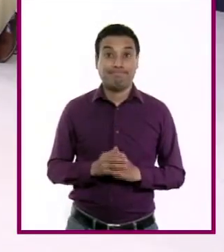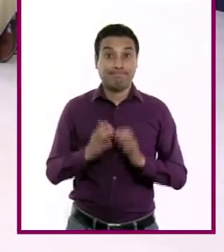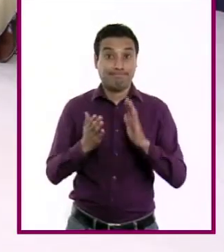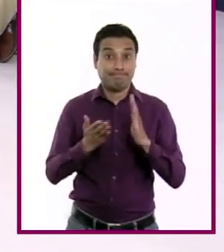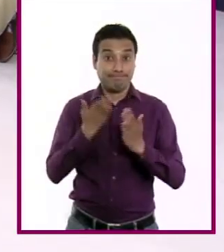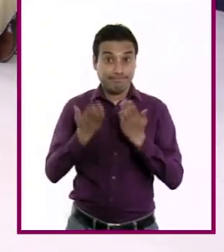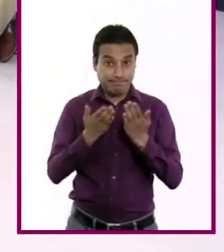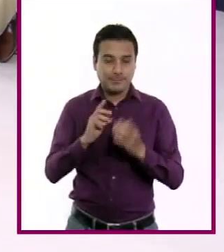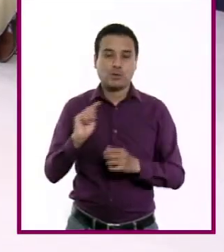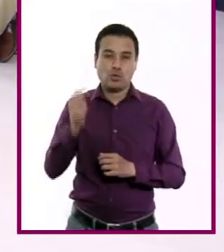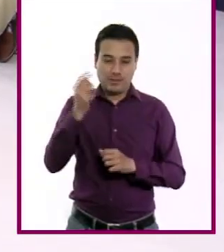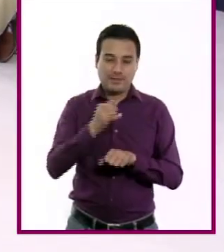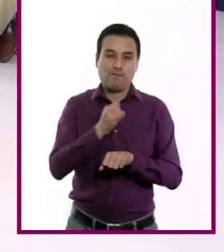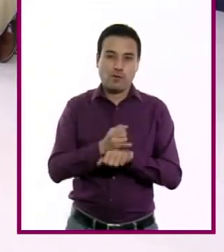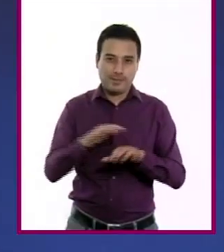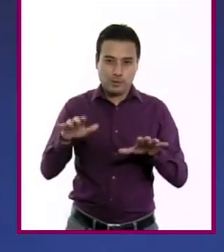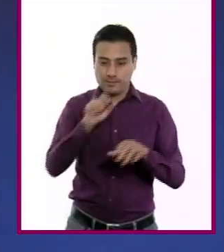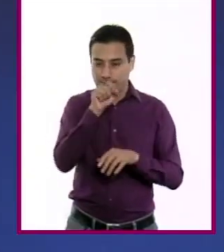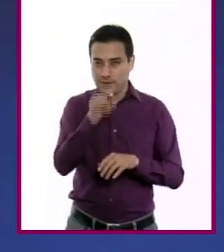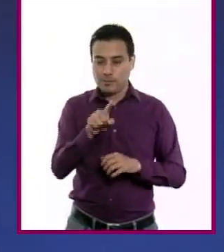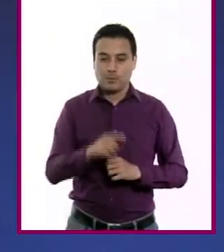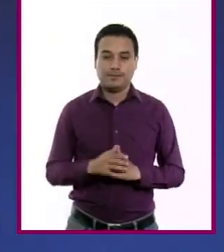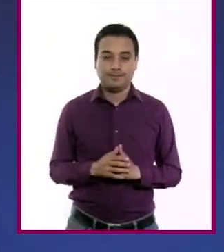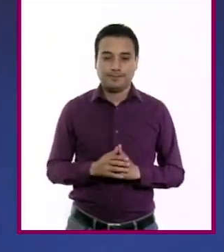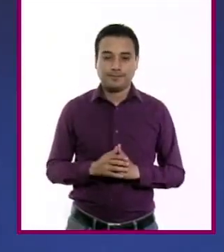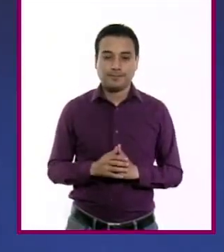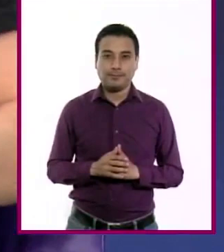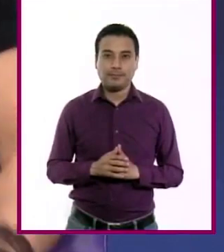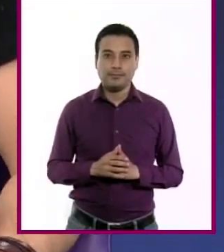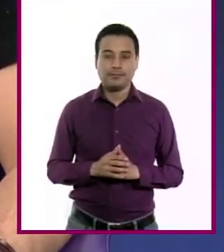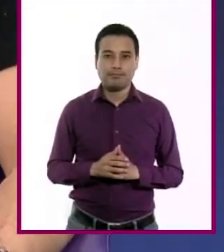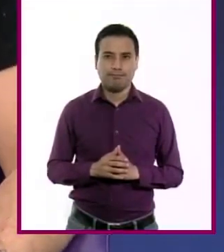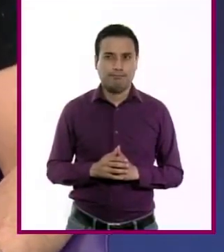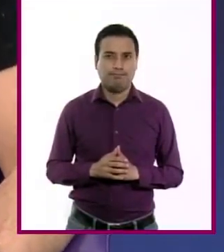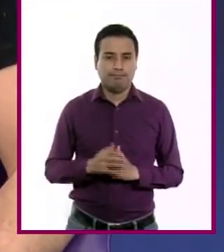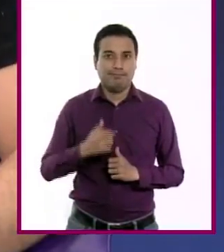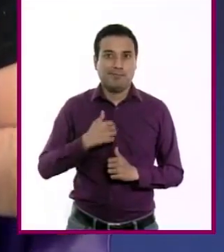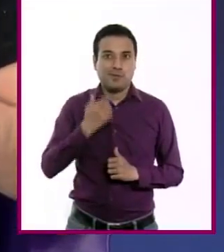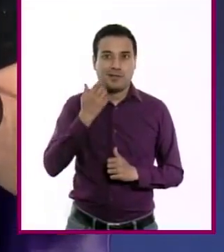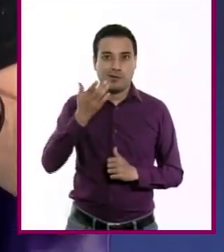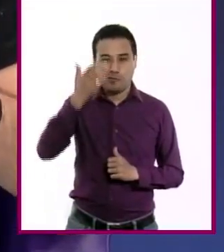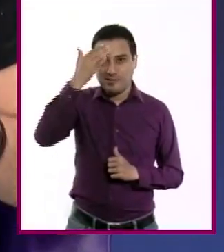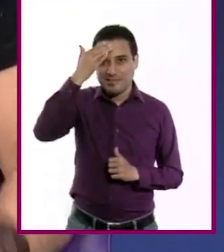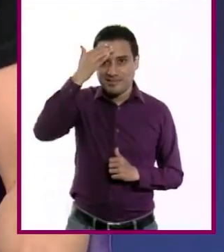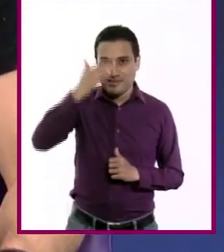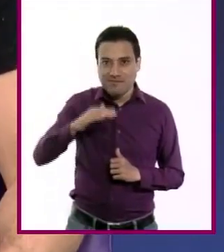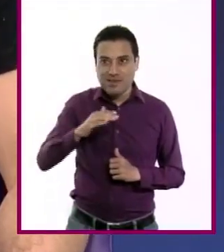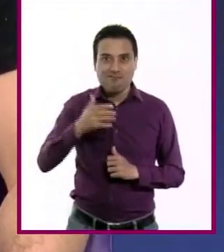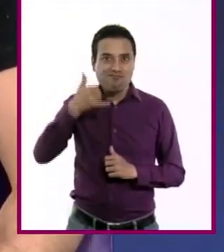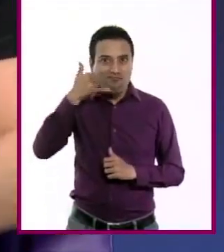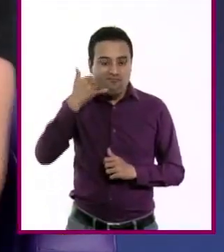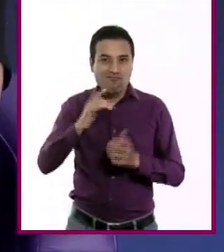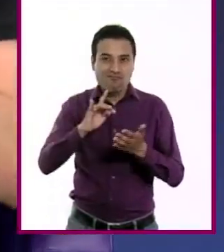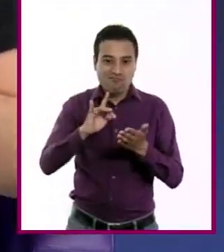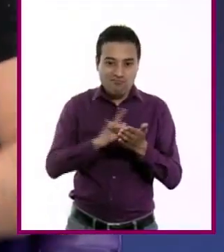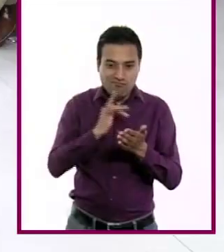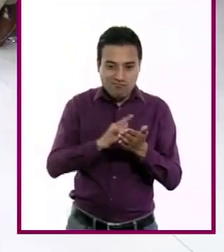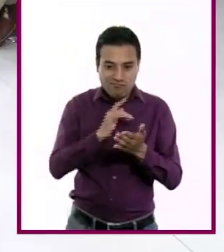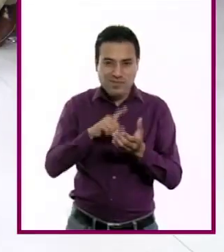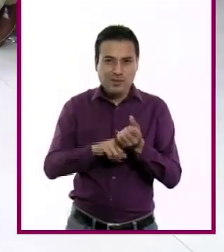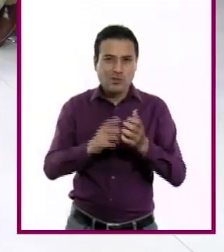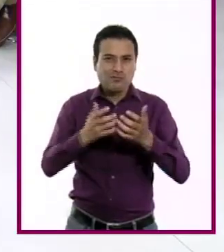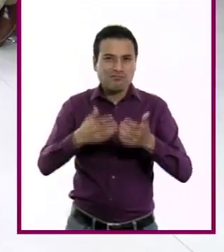estudiaste Tecnologías de la Información. De hecho, yo también quise saber cómo funcionaban en algún momento los aparatos, sobre todo un